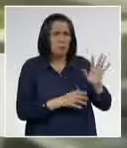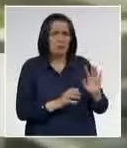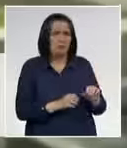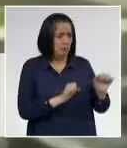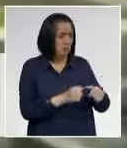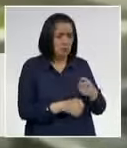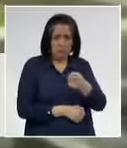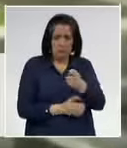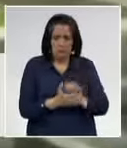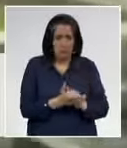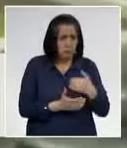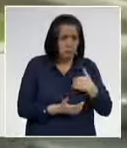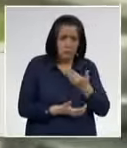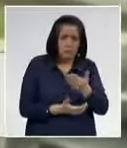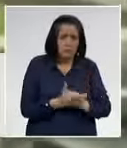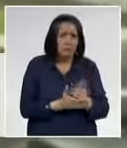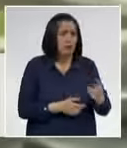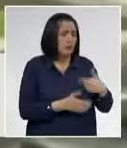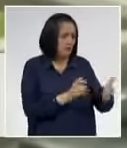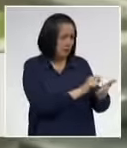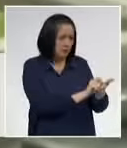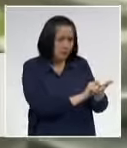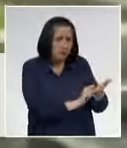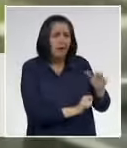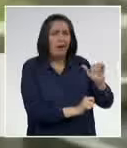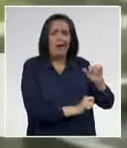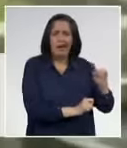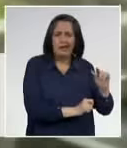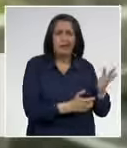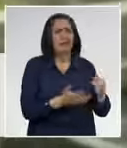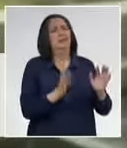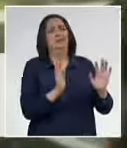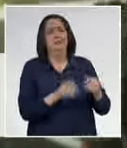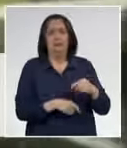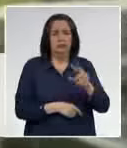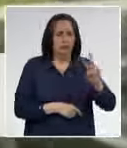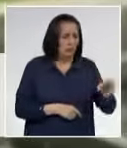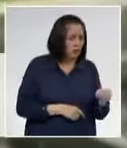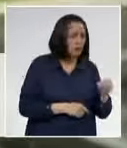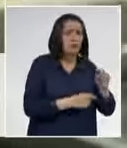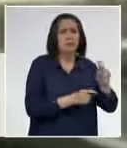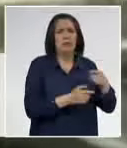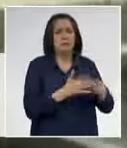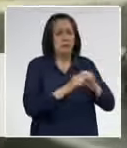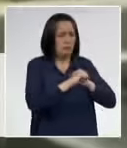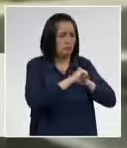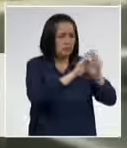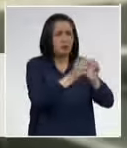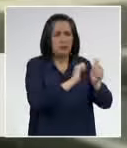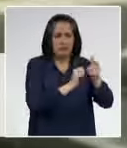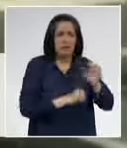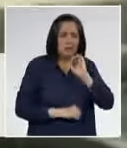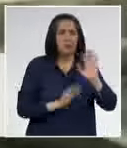amigo suyo. Claro, pero en la anotación AG, para muchos es esas sospechas. Jamás. Estos $200,000 de aportes a su campaña, que no. Es Barata, ver, dijo